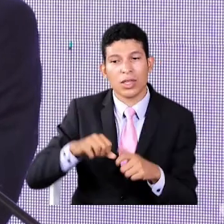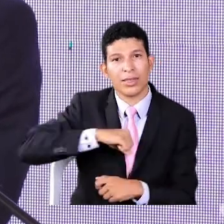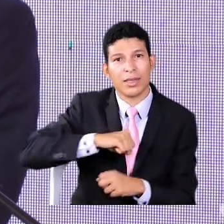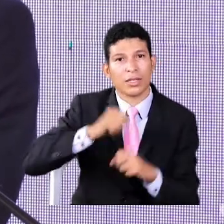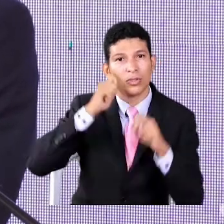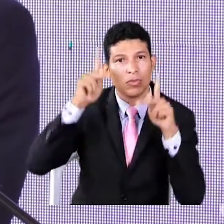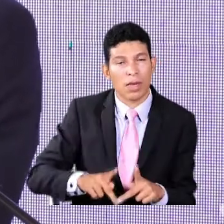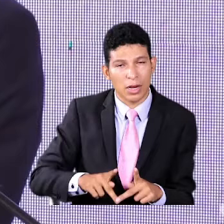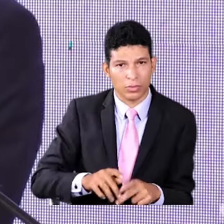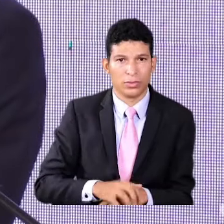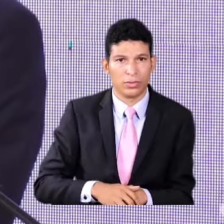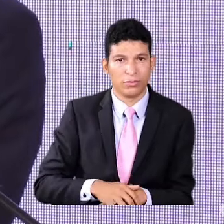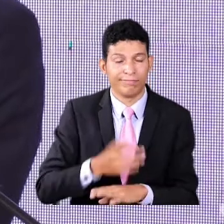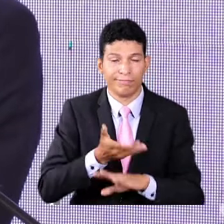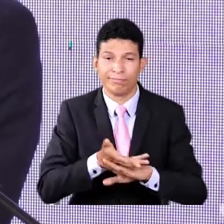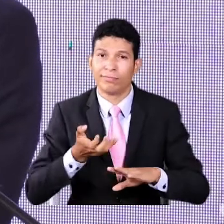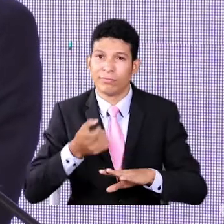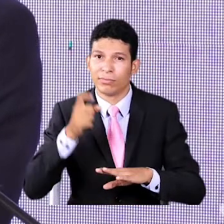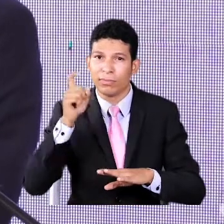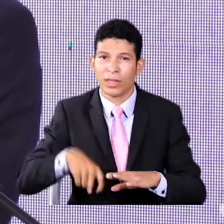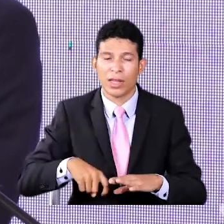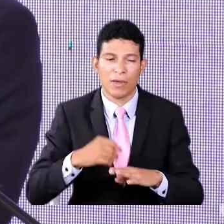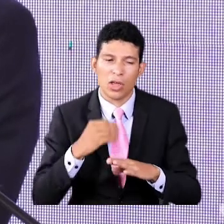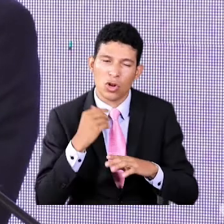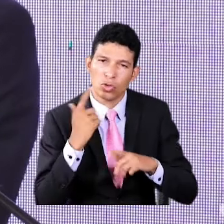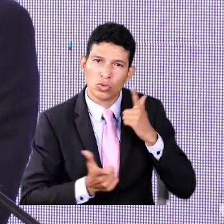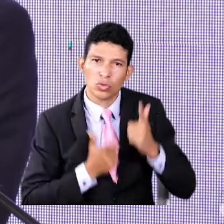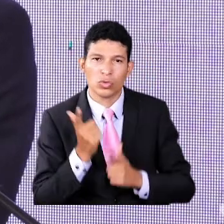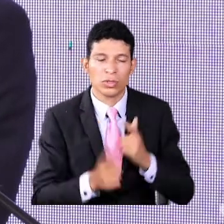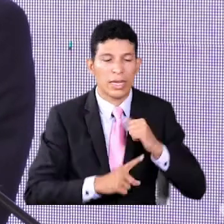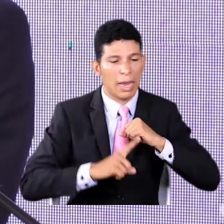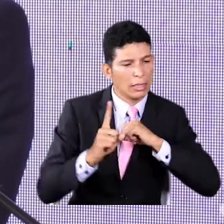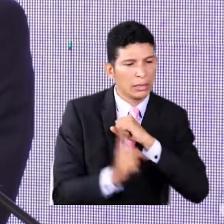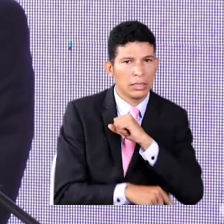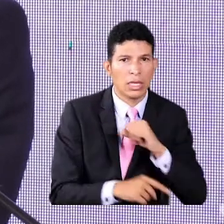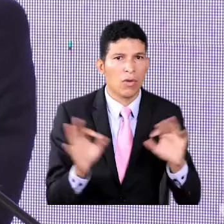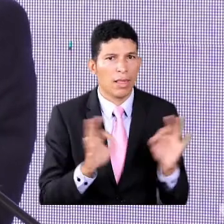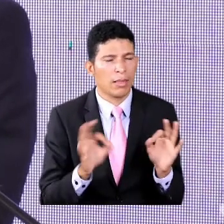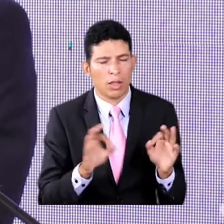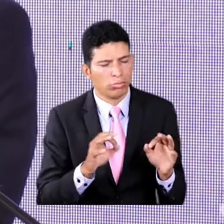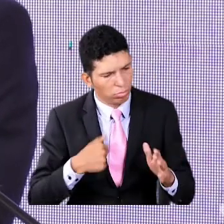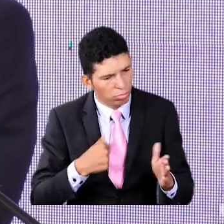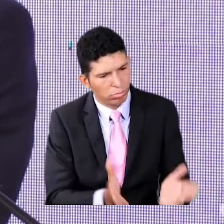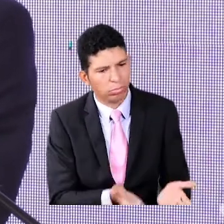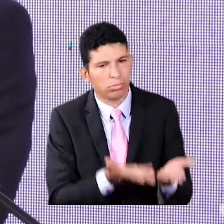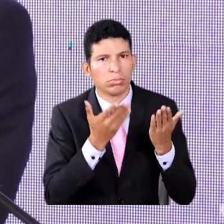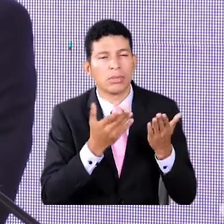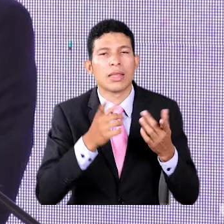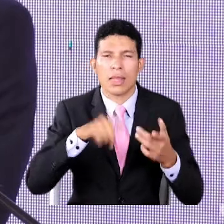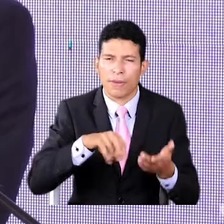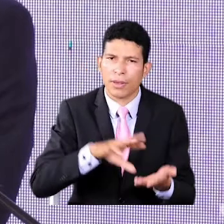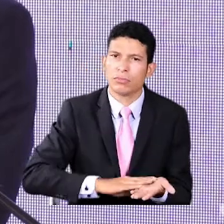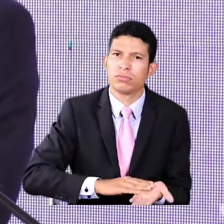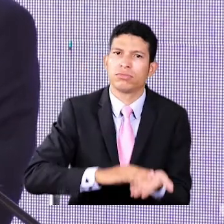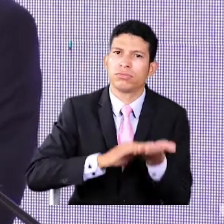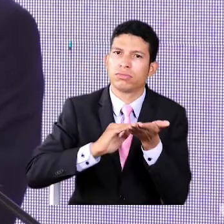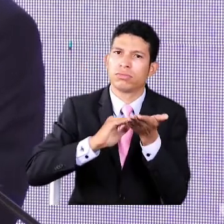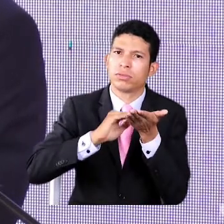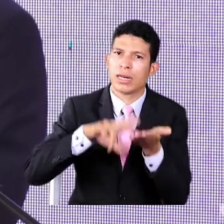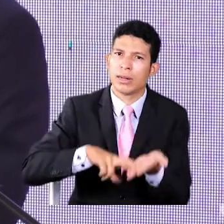que demandan la lucha contra la impunidad la adecuada rendición de cuentas y la reparación integral para las víctimas